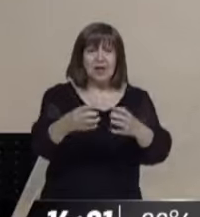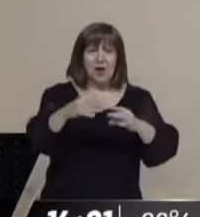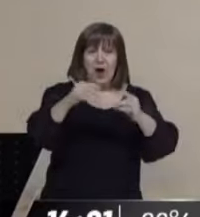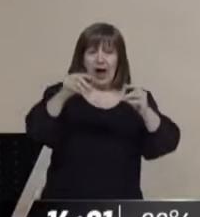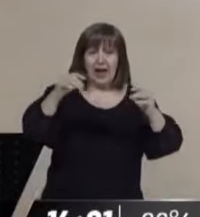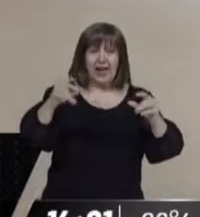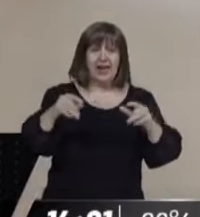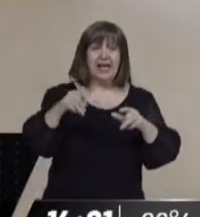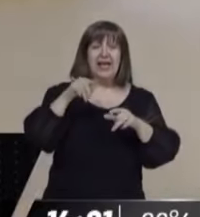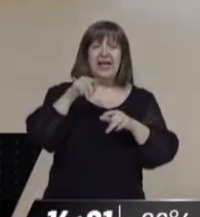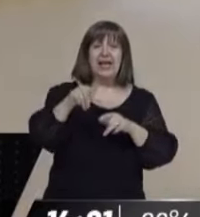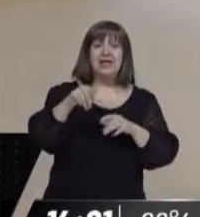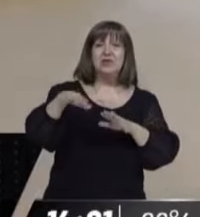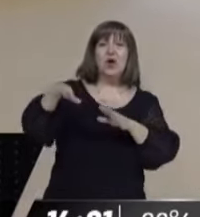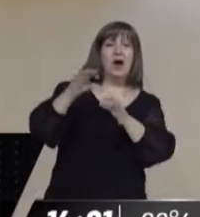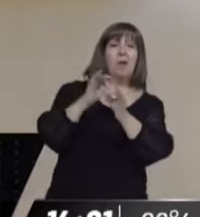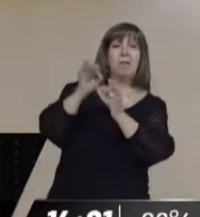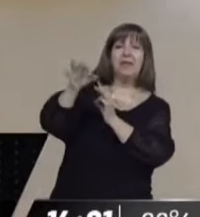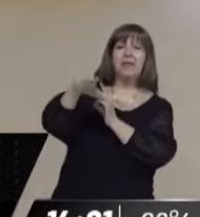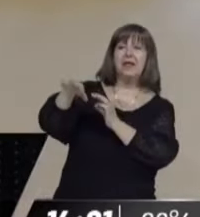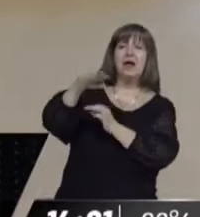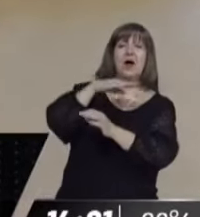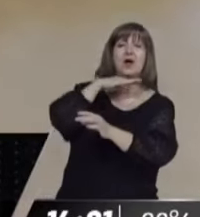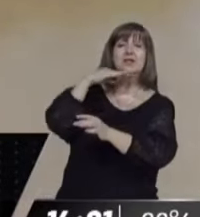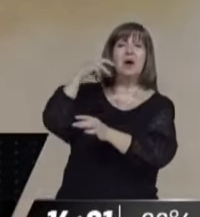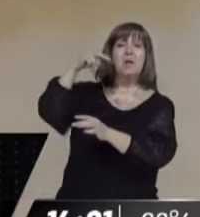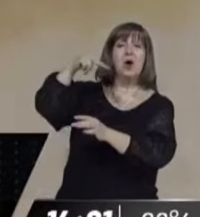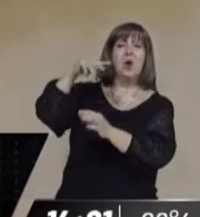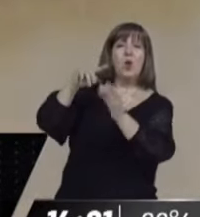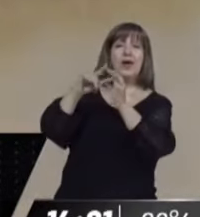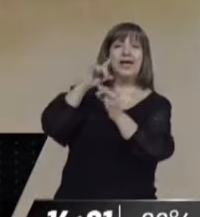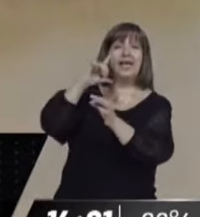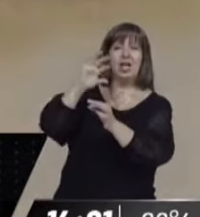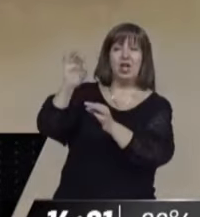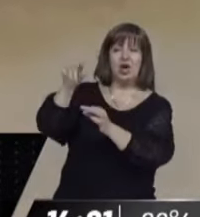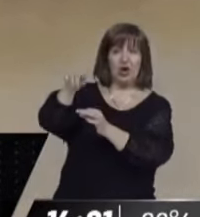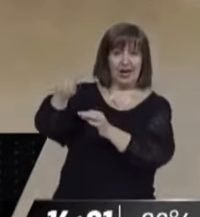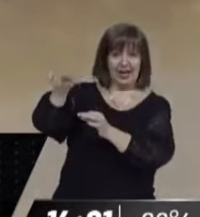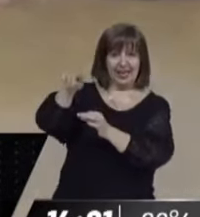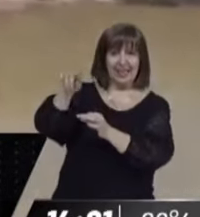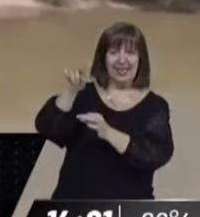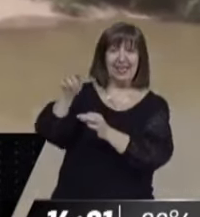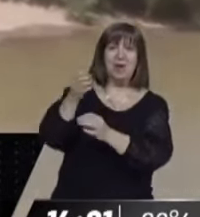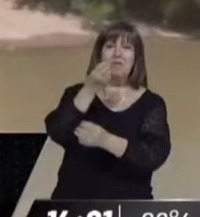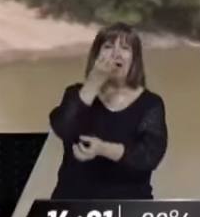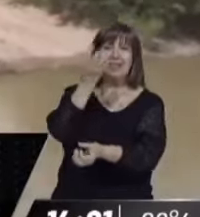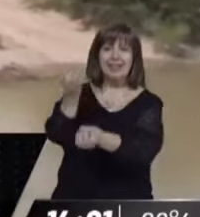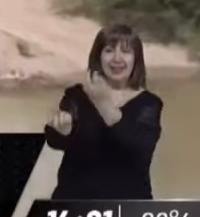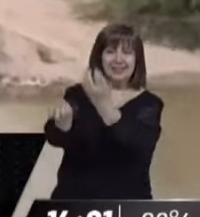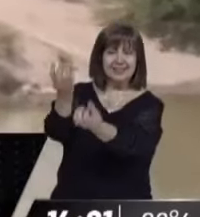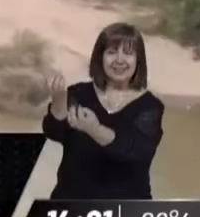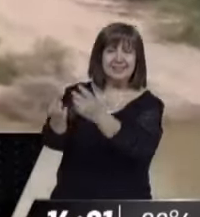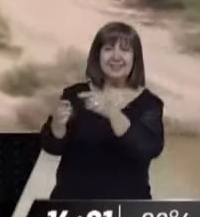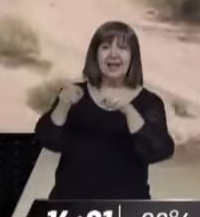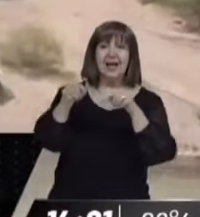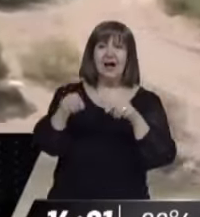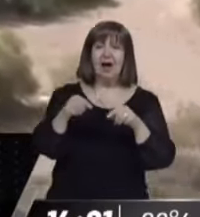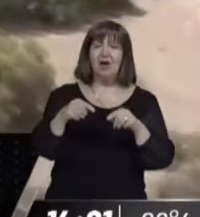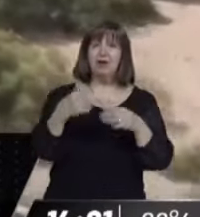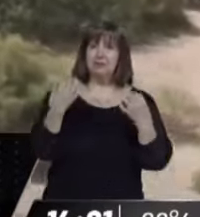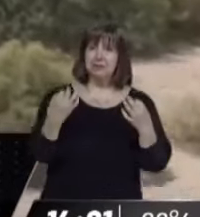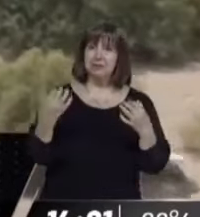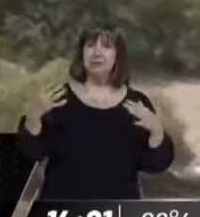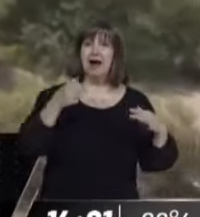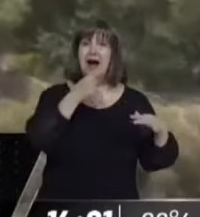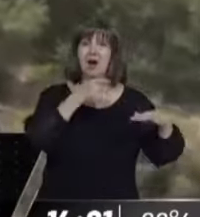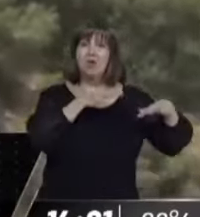ahí es el Junquillo, que don Félix Eduardo Palorma lo habla muy bien, y que ahora, bueno, se va a ver más beneficiado